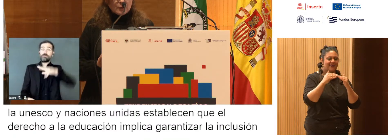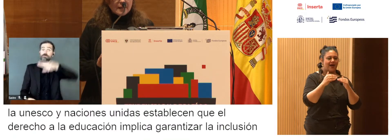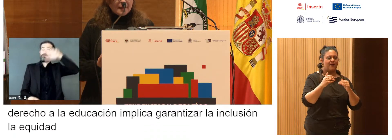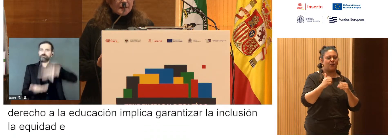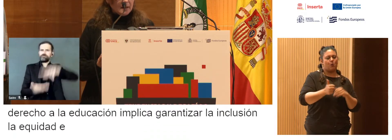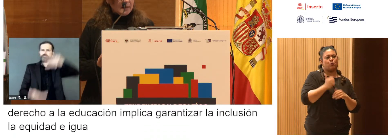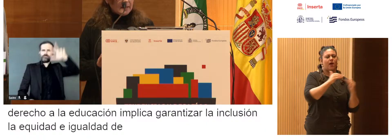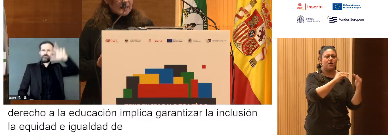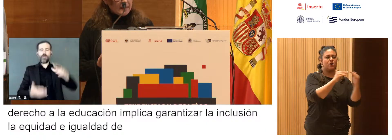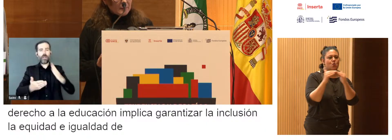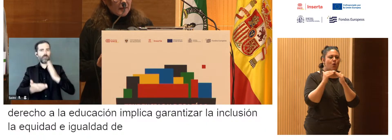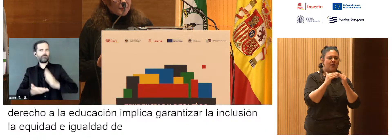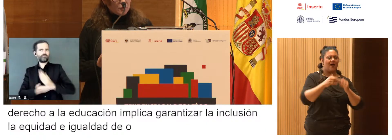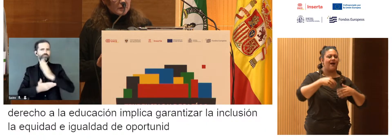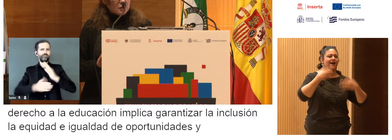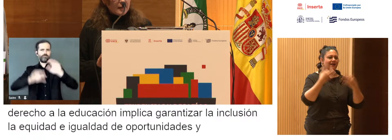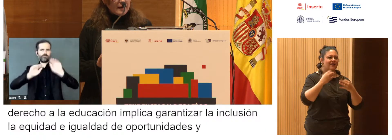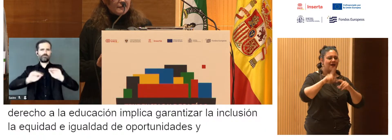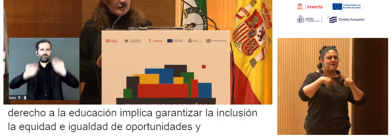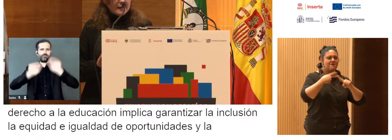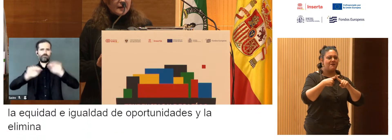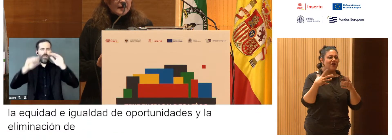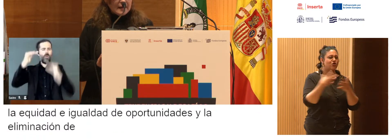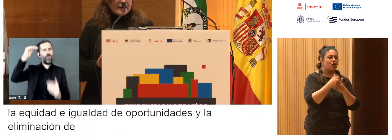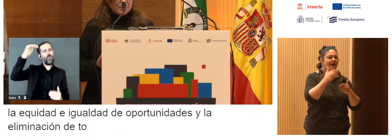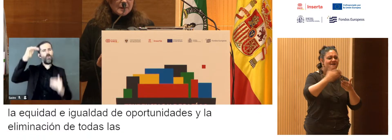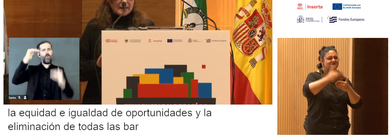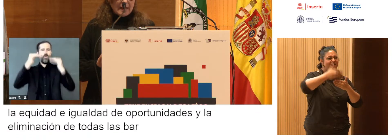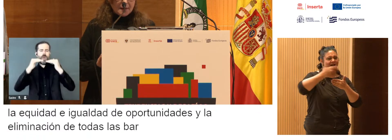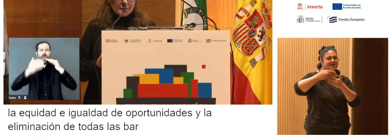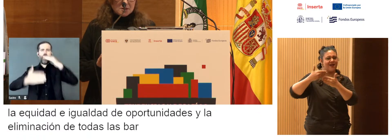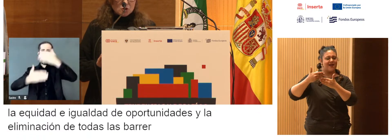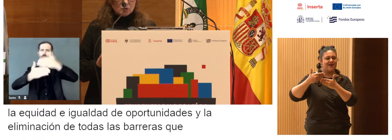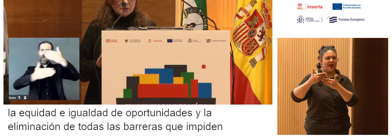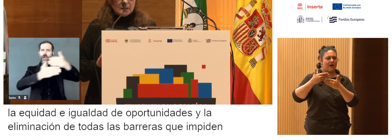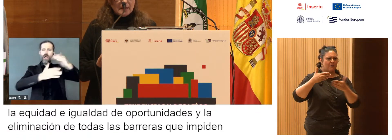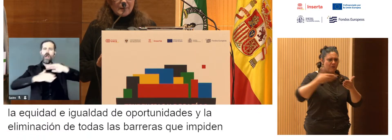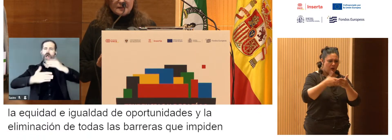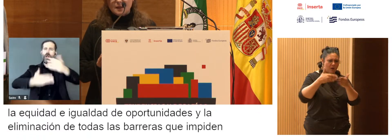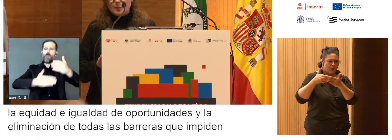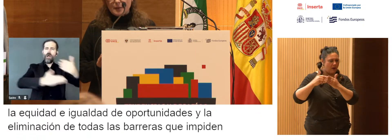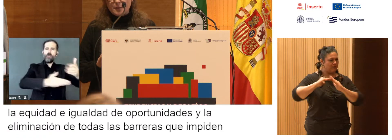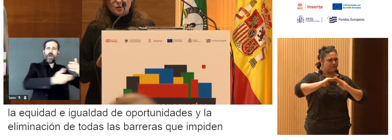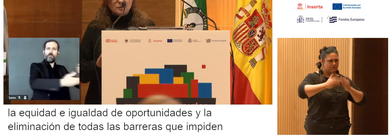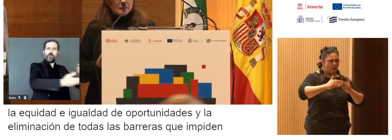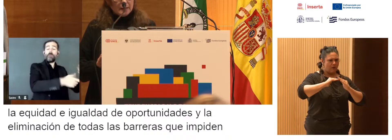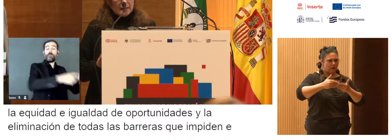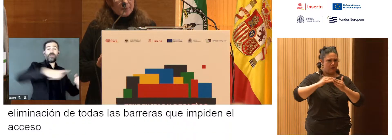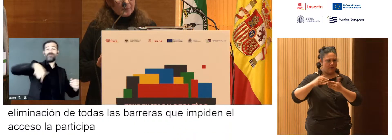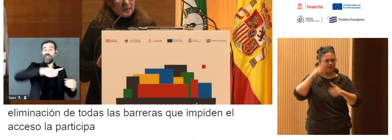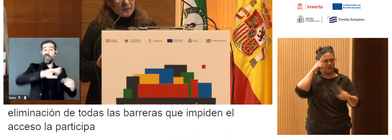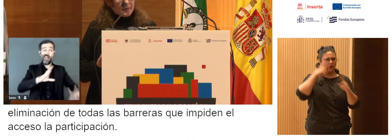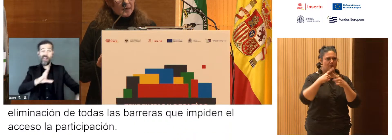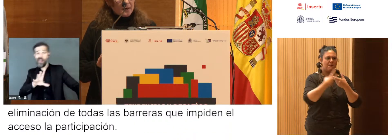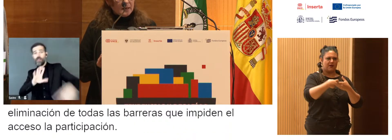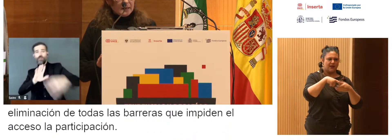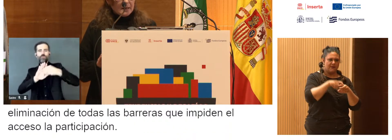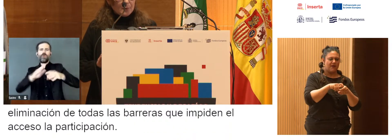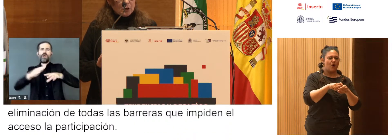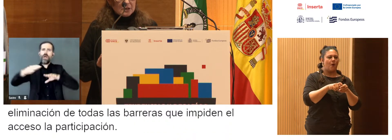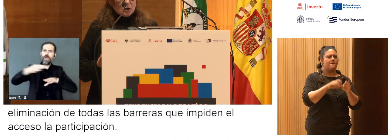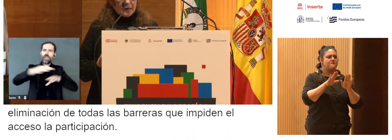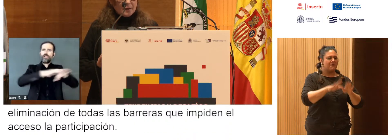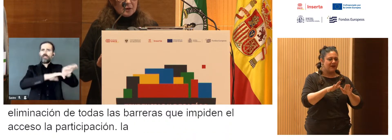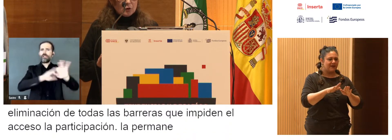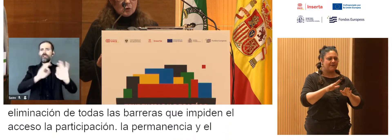de oportunidades y la eliminación de todas las barreras que impiden el acceso, la participación, la permanencia y